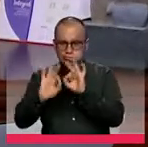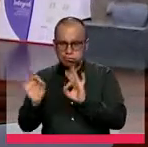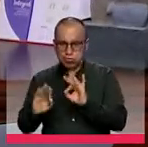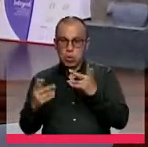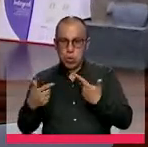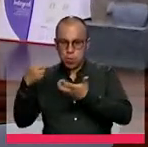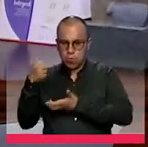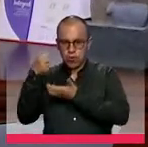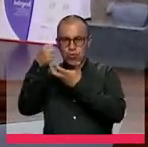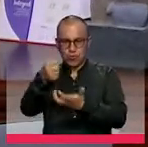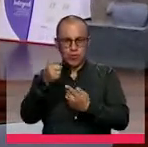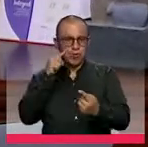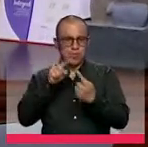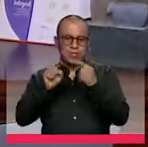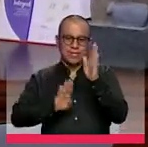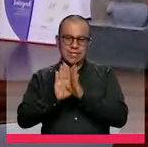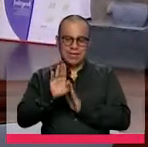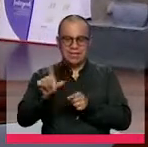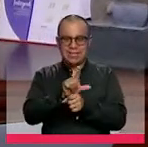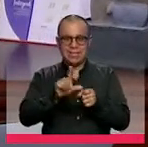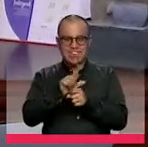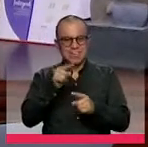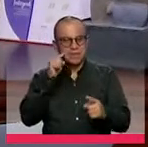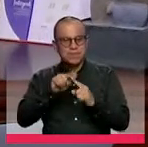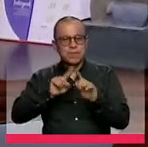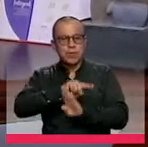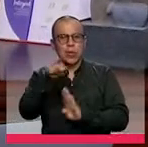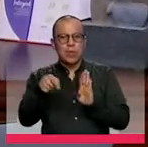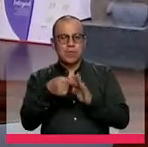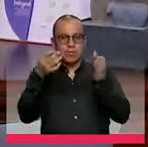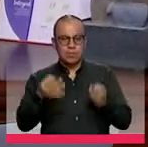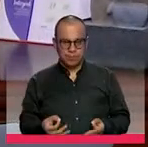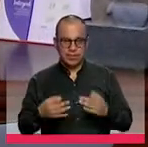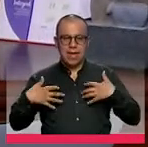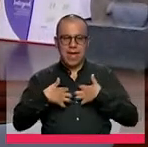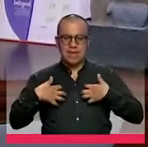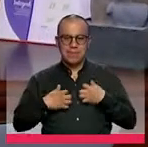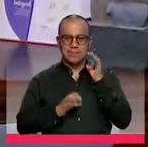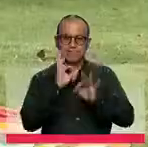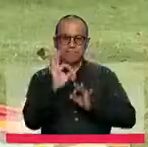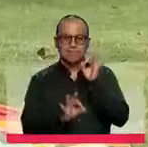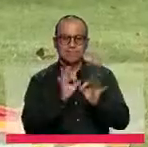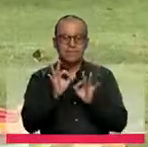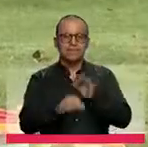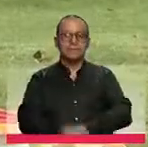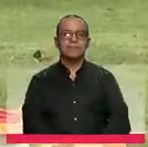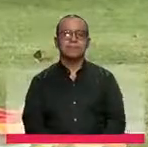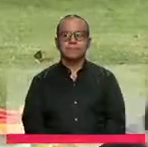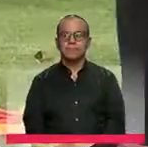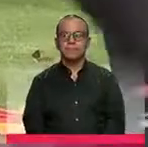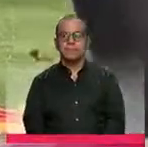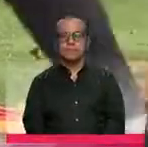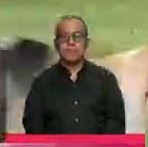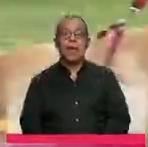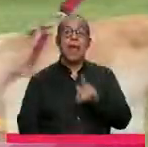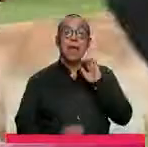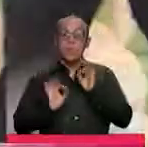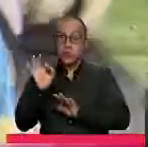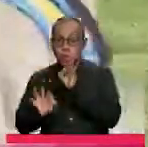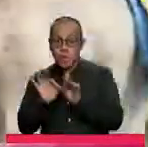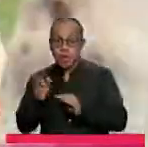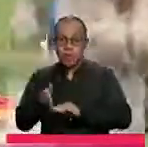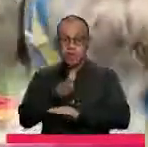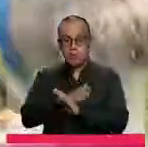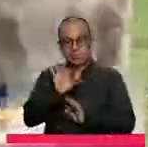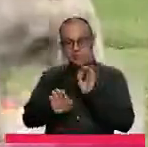recursos de los fondos de desarrollo local para velar por el bienestar de los animales. La atención y prevención en salud de